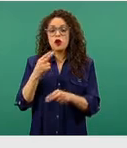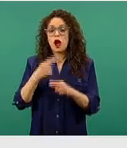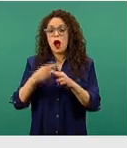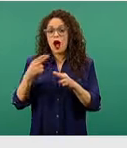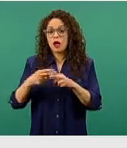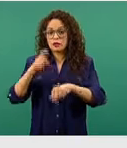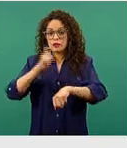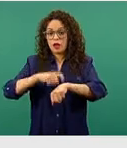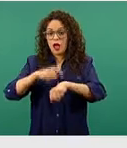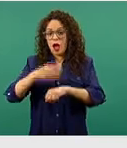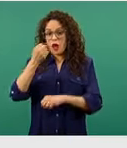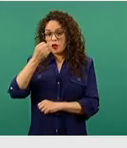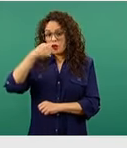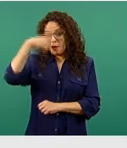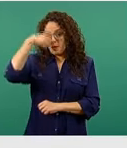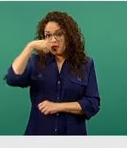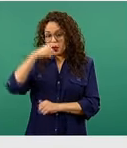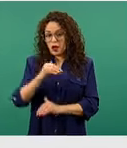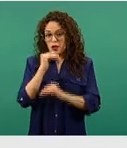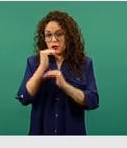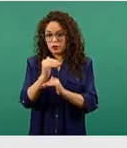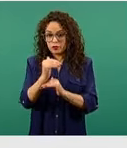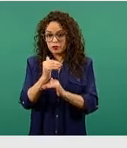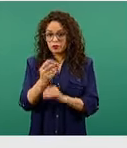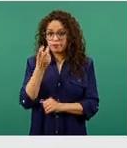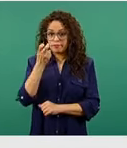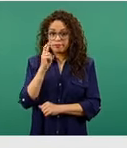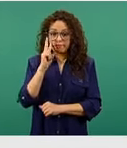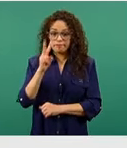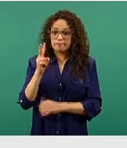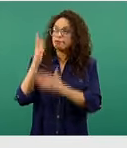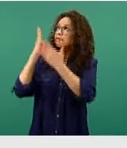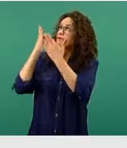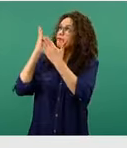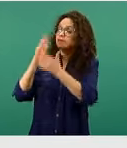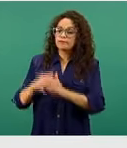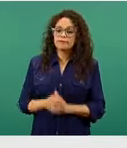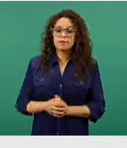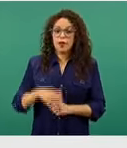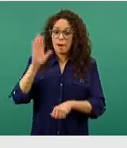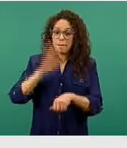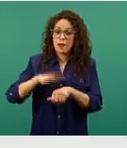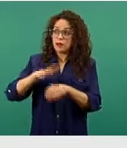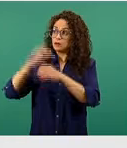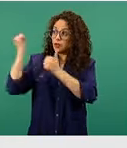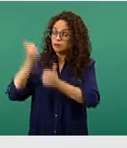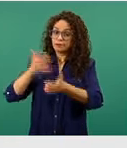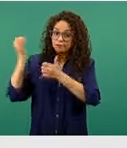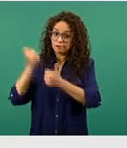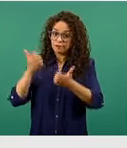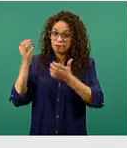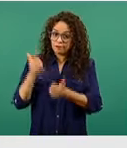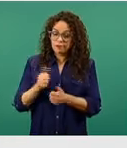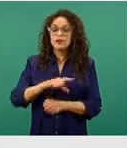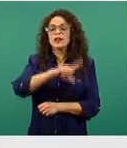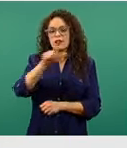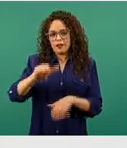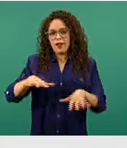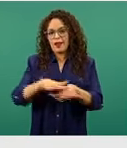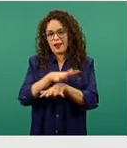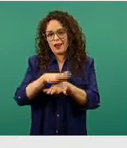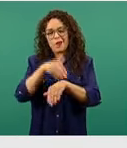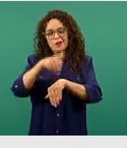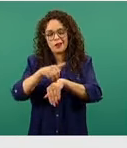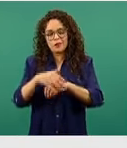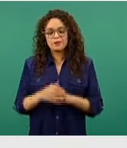es el ritmo de vacunación que estamos teniendo en este momento, una vez que han llegado nuevos embarques de vacunas. La siguiente, por favor. Aquí vemos